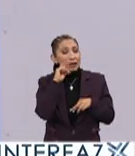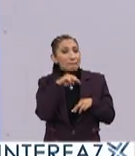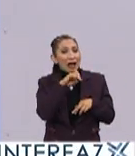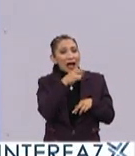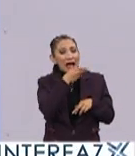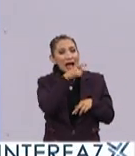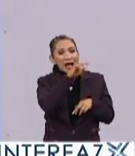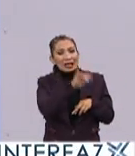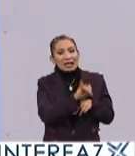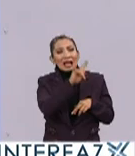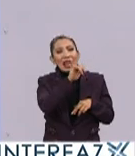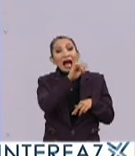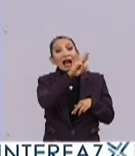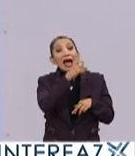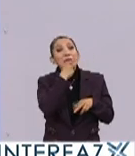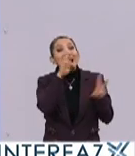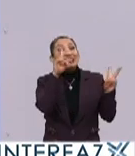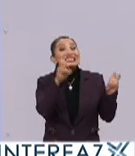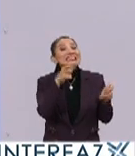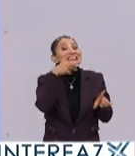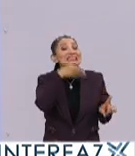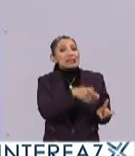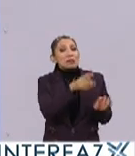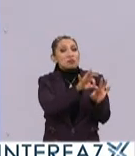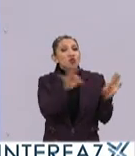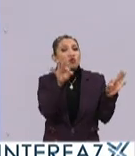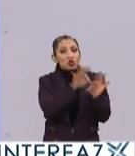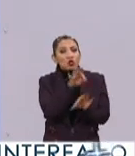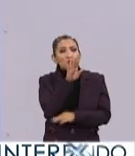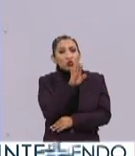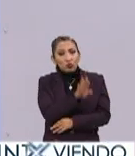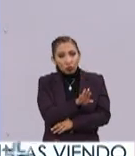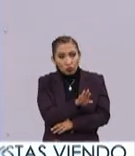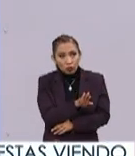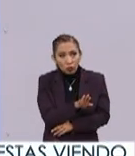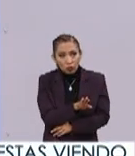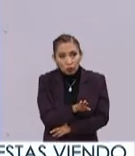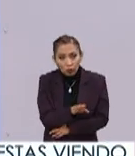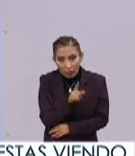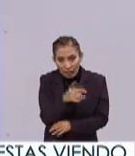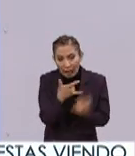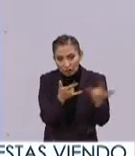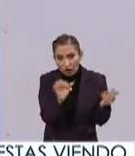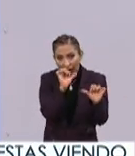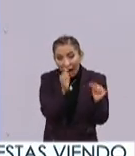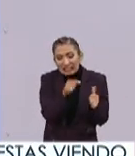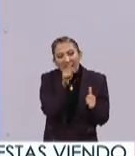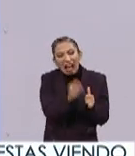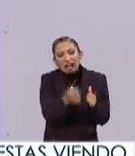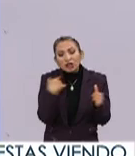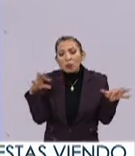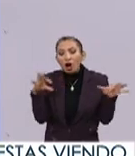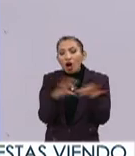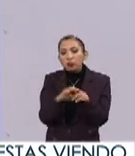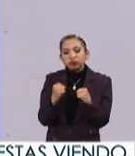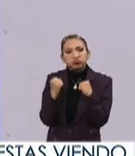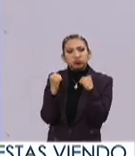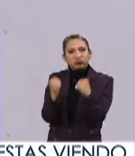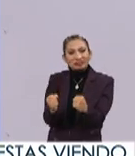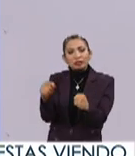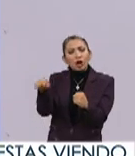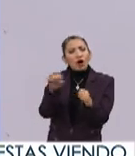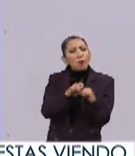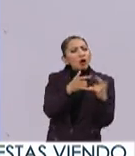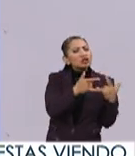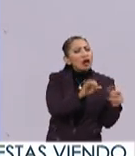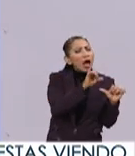Magali Lara, donde se hablará sobre la importancia de la historia del arte como una articulación del poder, cómo a